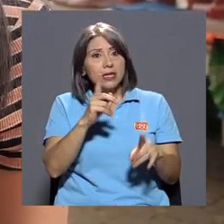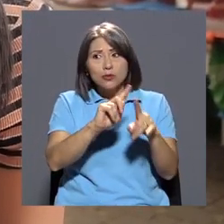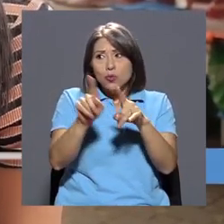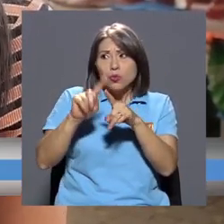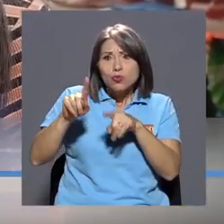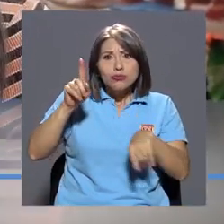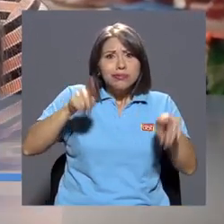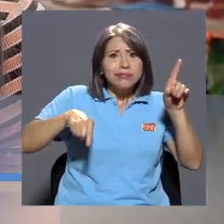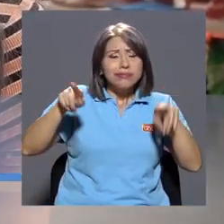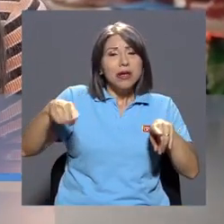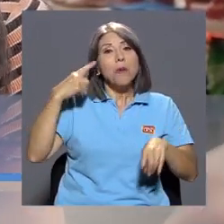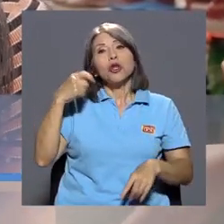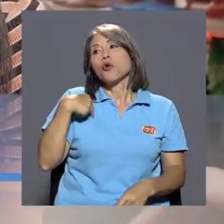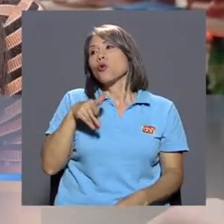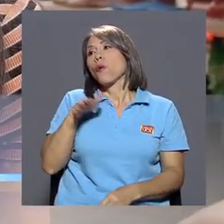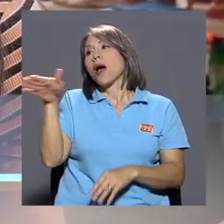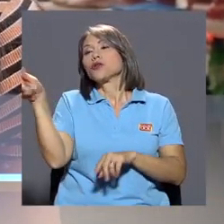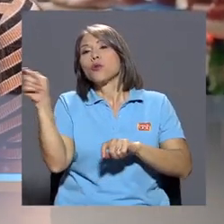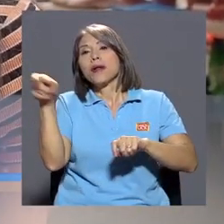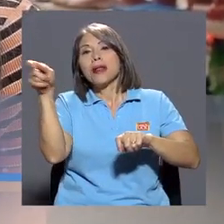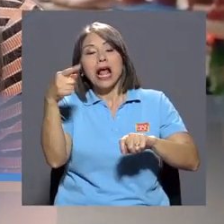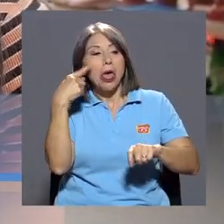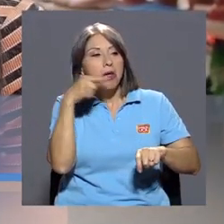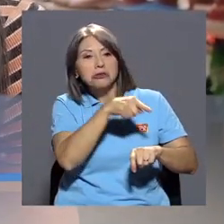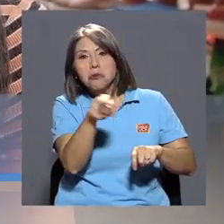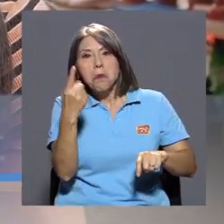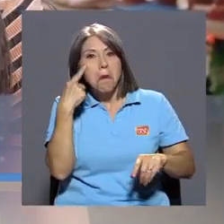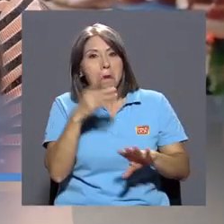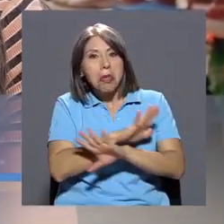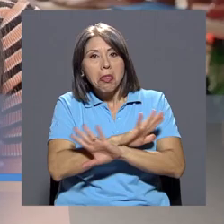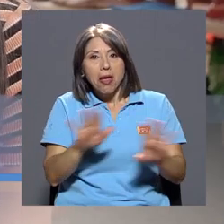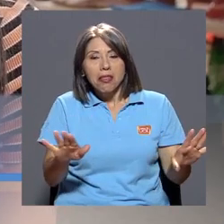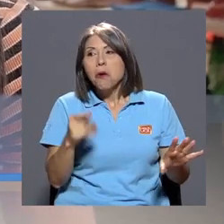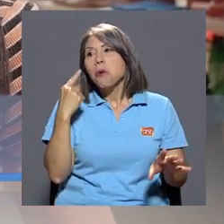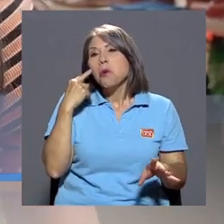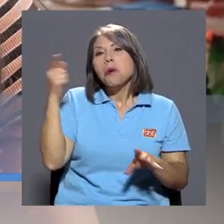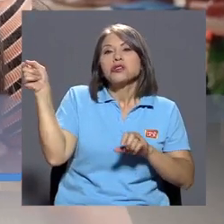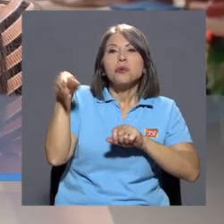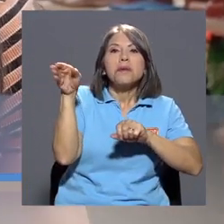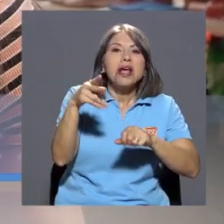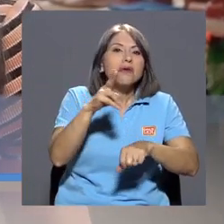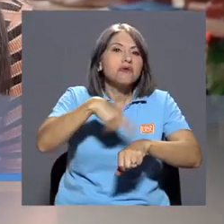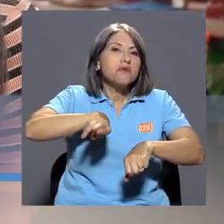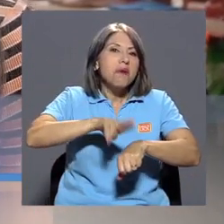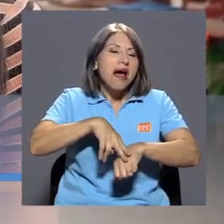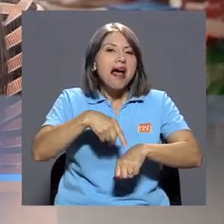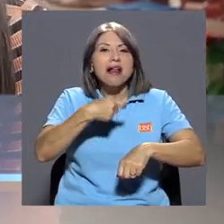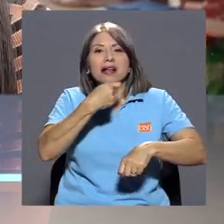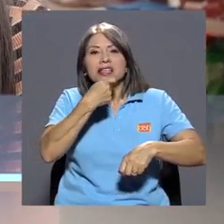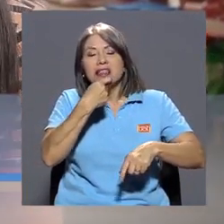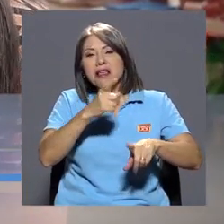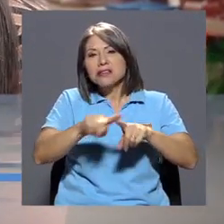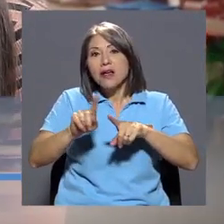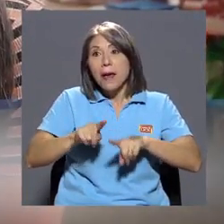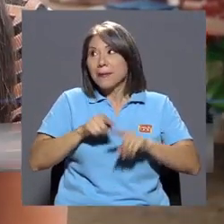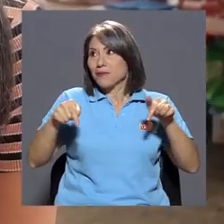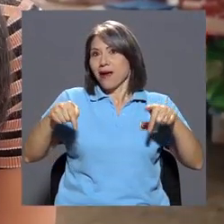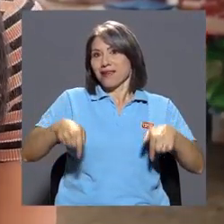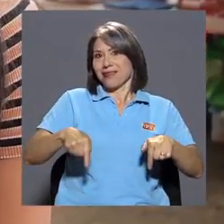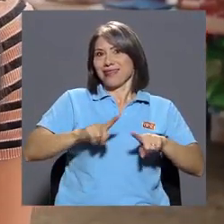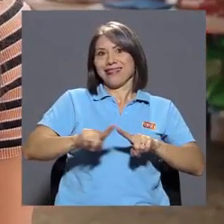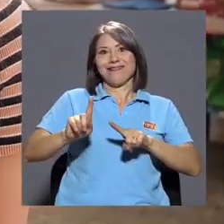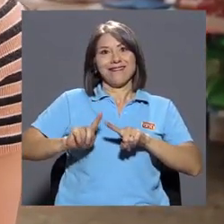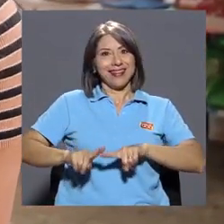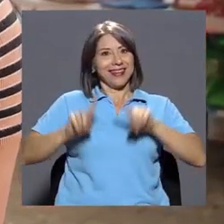los stands y adquirieron productos. Este fue el caso de la joven Sofía Rodríguez. Todos me ha llamado la atención, es